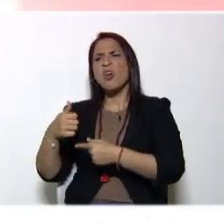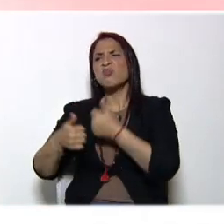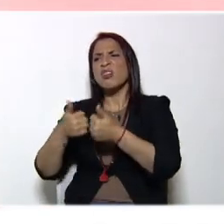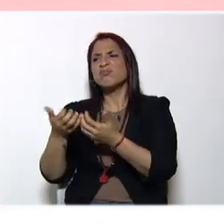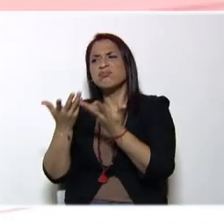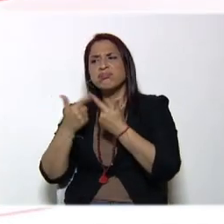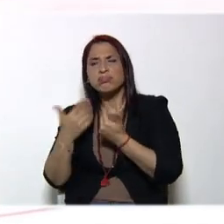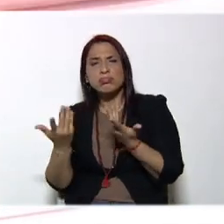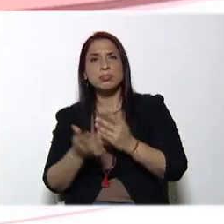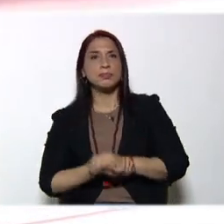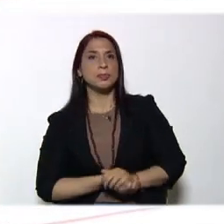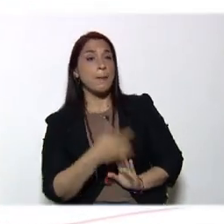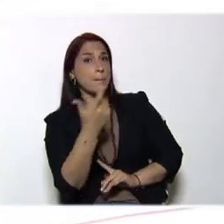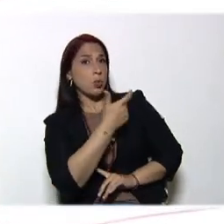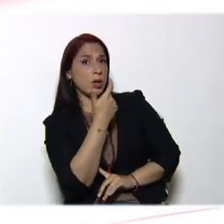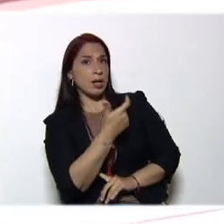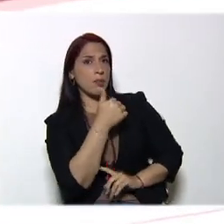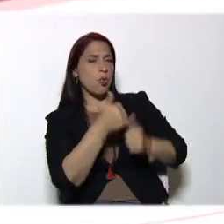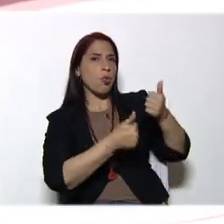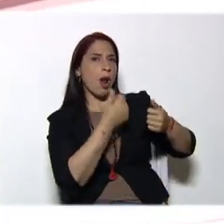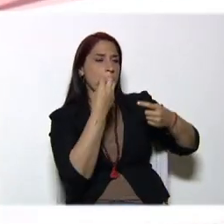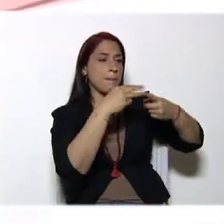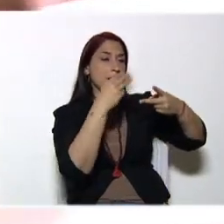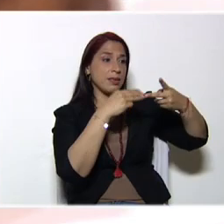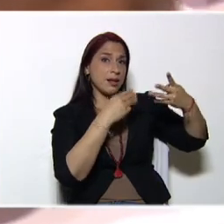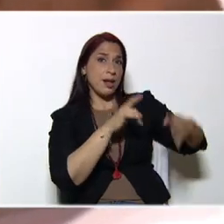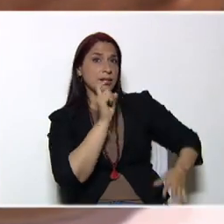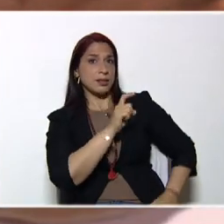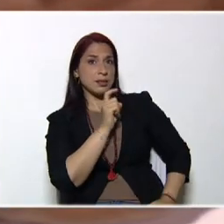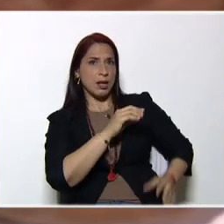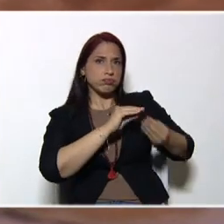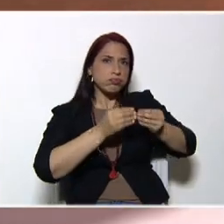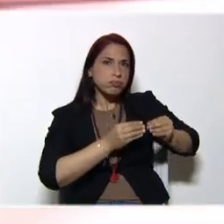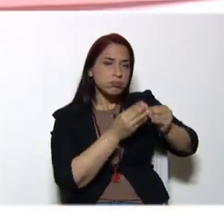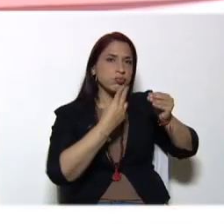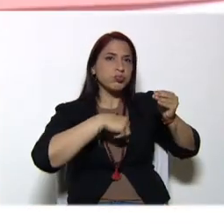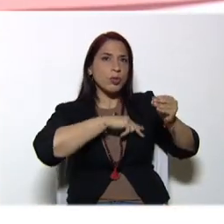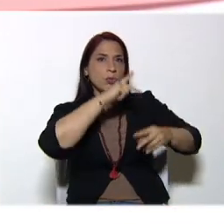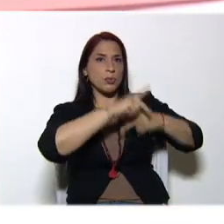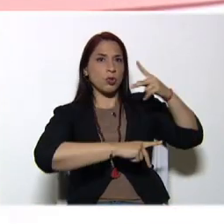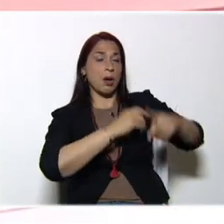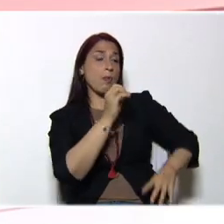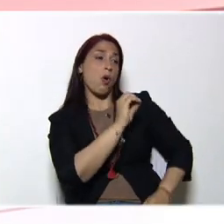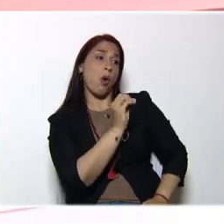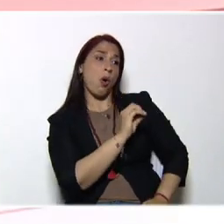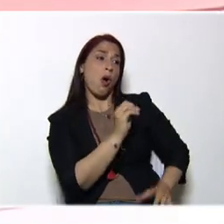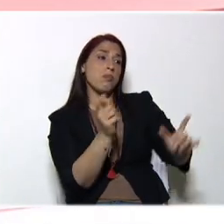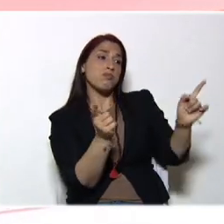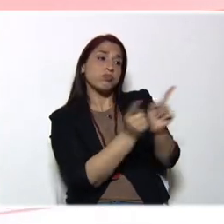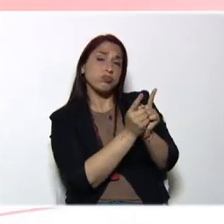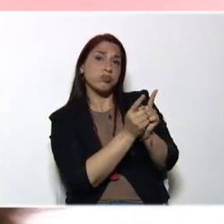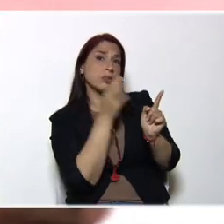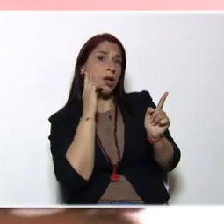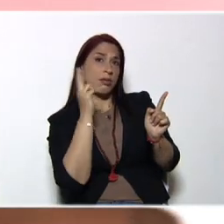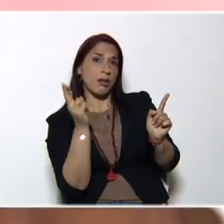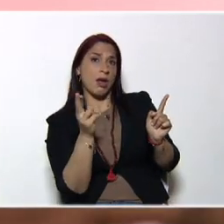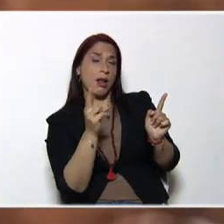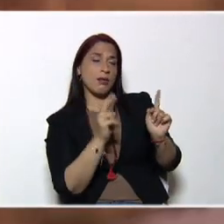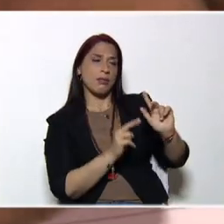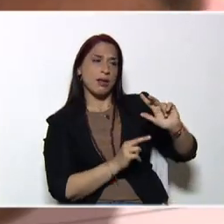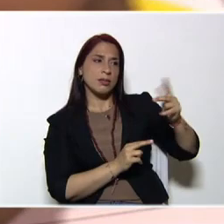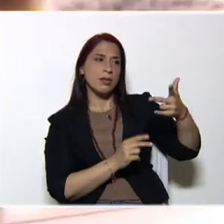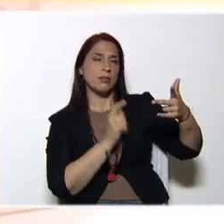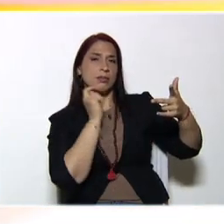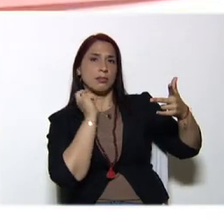Ajá. Entonces buscaremos los insumos necesarios para elaborar nuestro programa o nuestro micro radial. Y como tercera